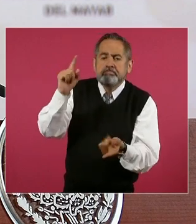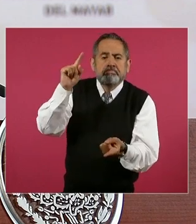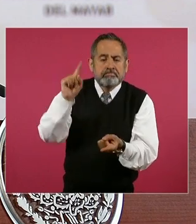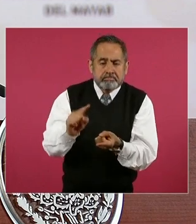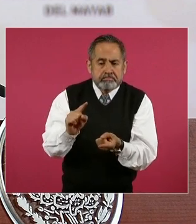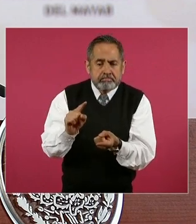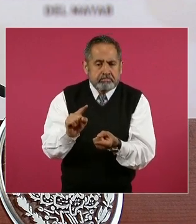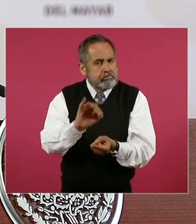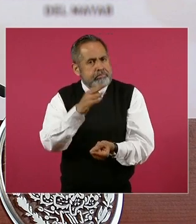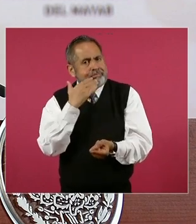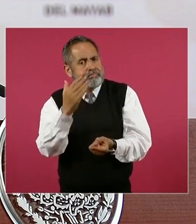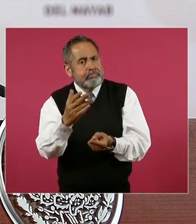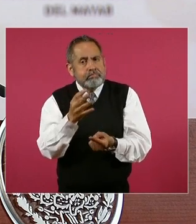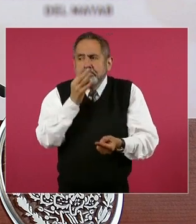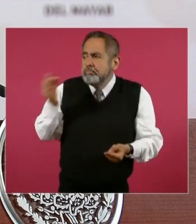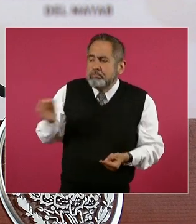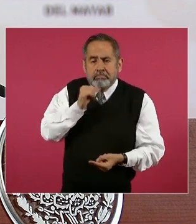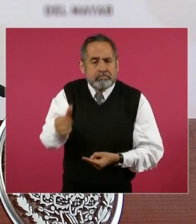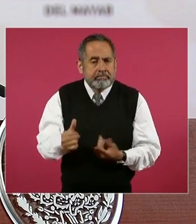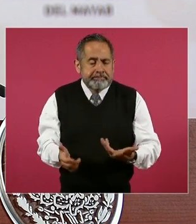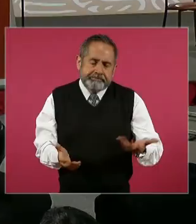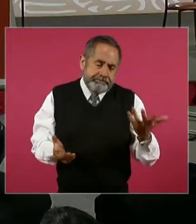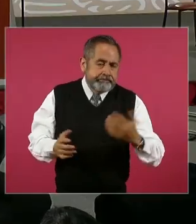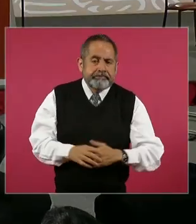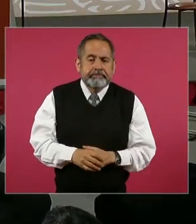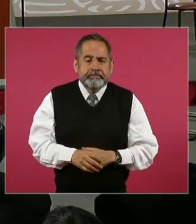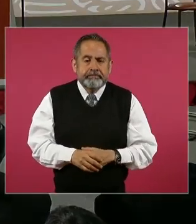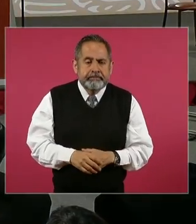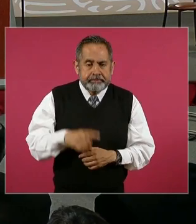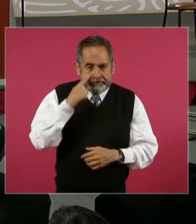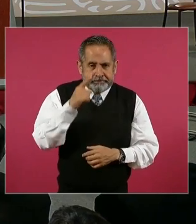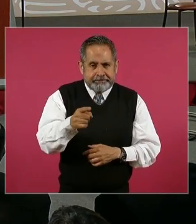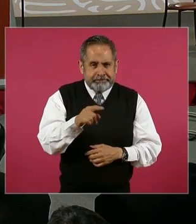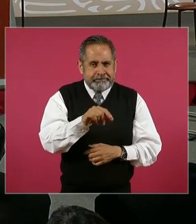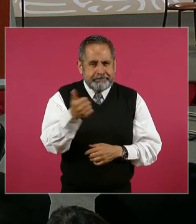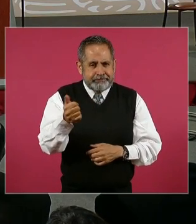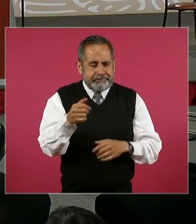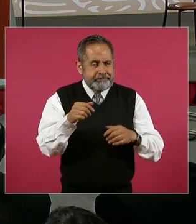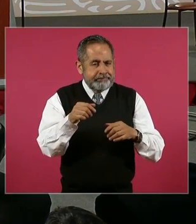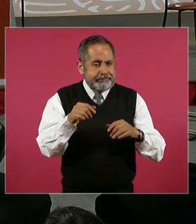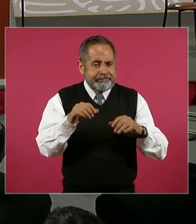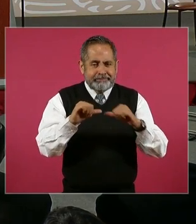impuestos sistema de observación por la seguridad